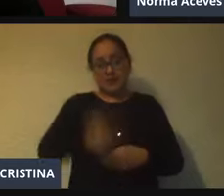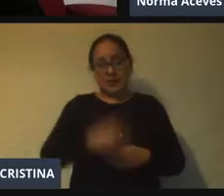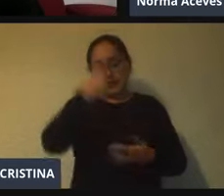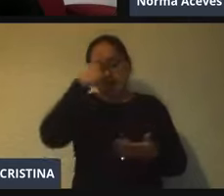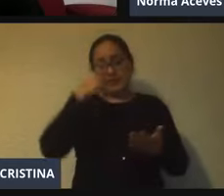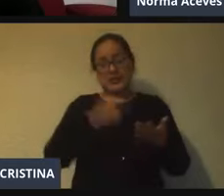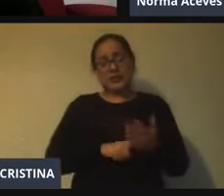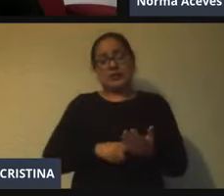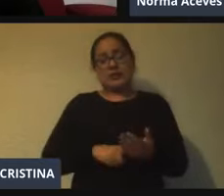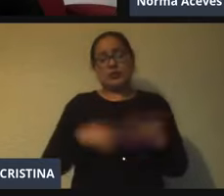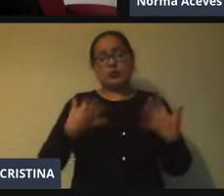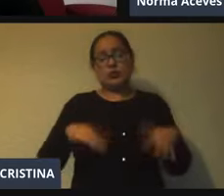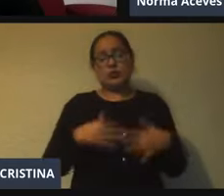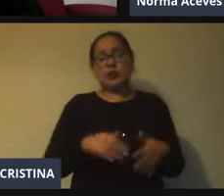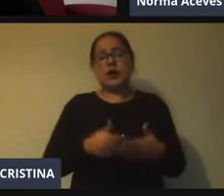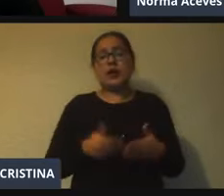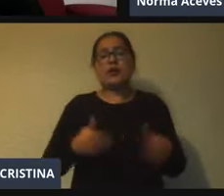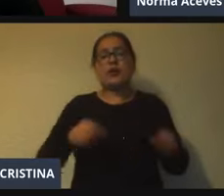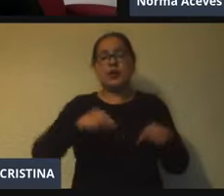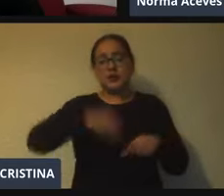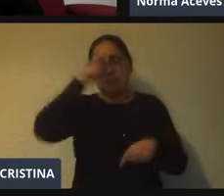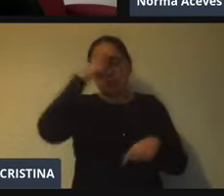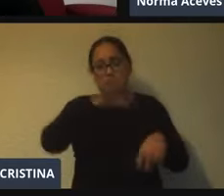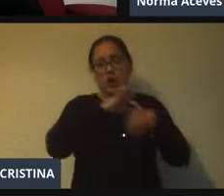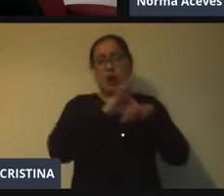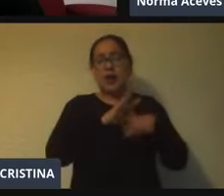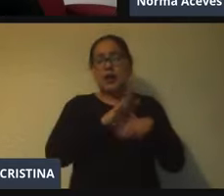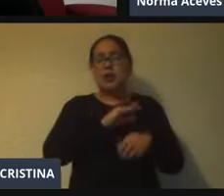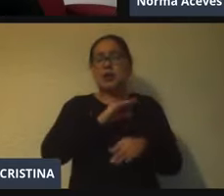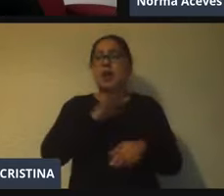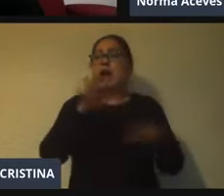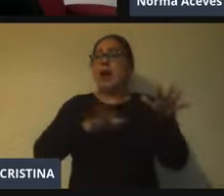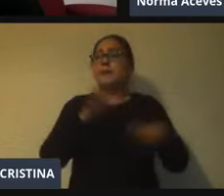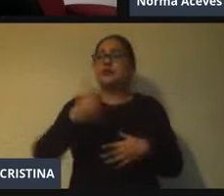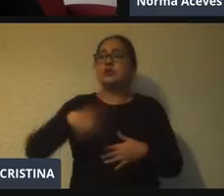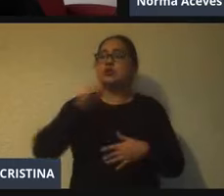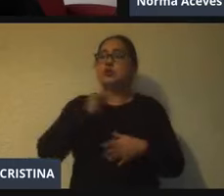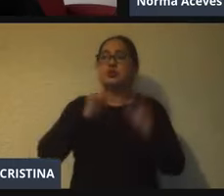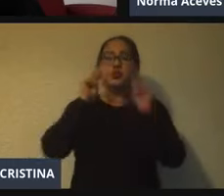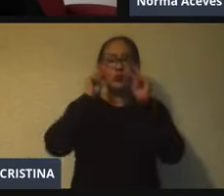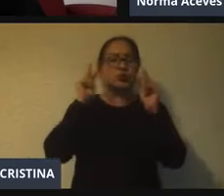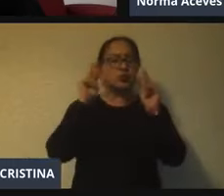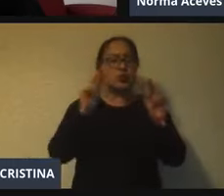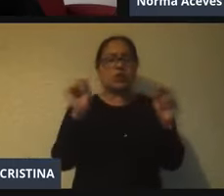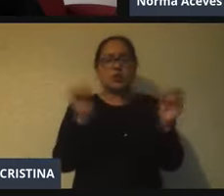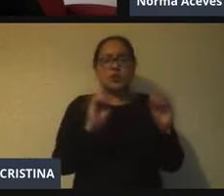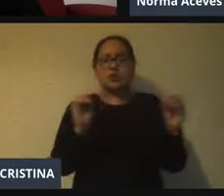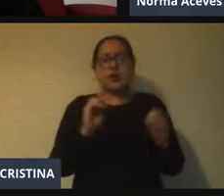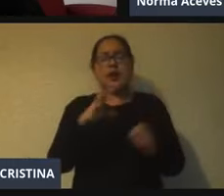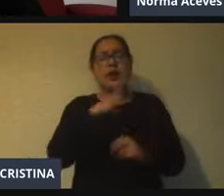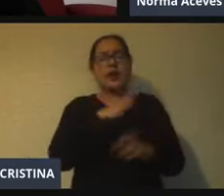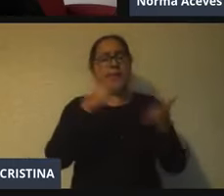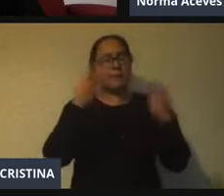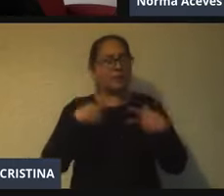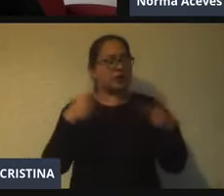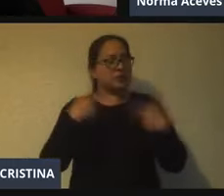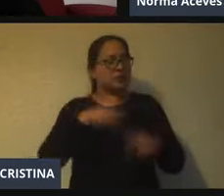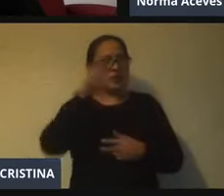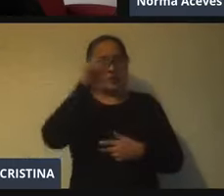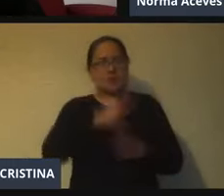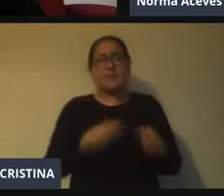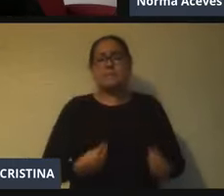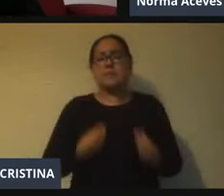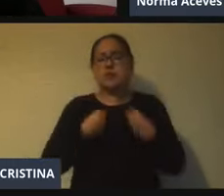principio, hay una realidad alterna que no todos vemos y que hay personas que están viviendo situaciones bien